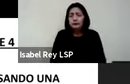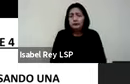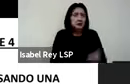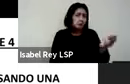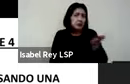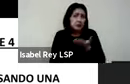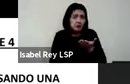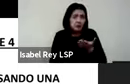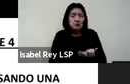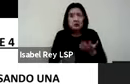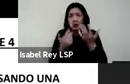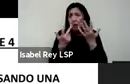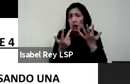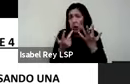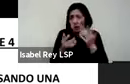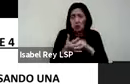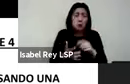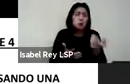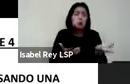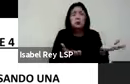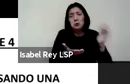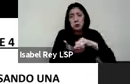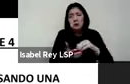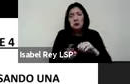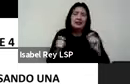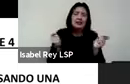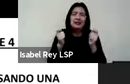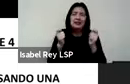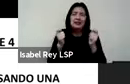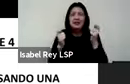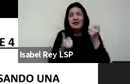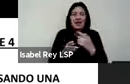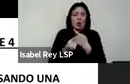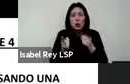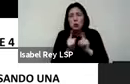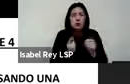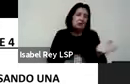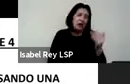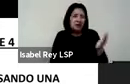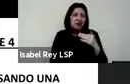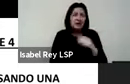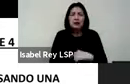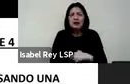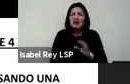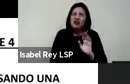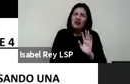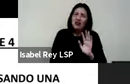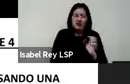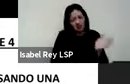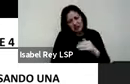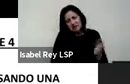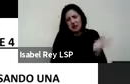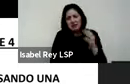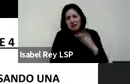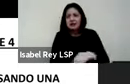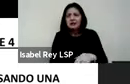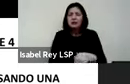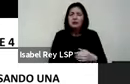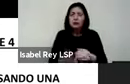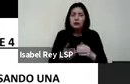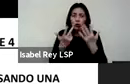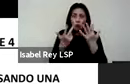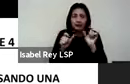invitaron a 8 miembros de su familia a celebrar un cumpleaños. Vengan a la casa, un cumpleañitos. Ay, pero vengan. Fueron